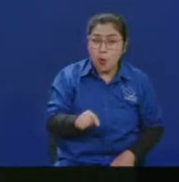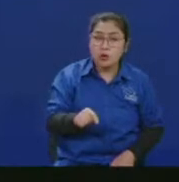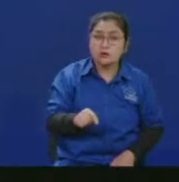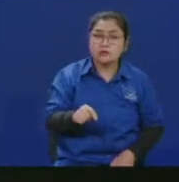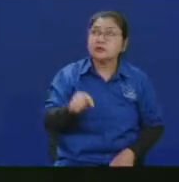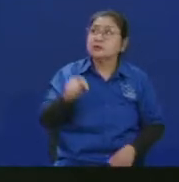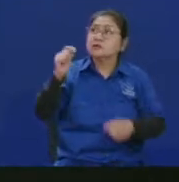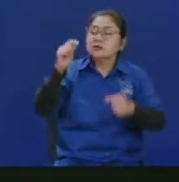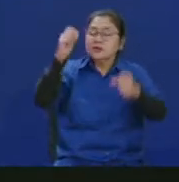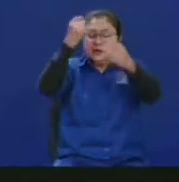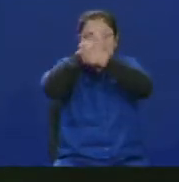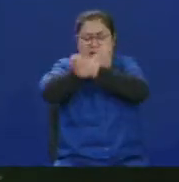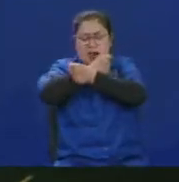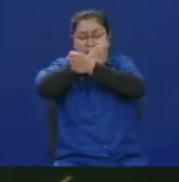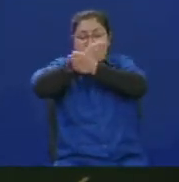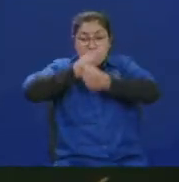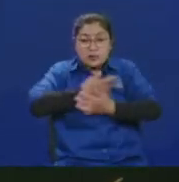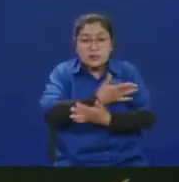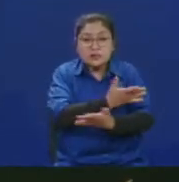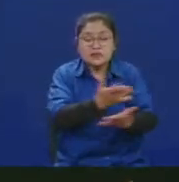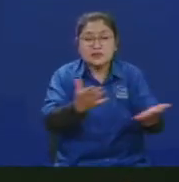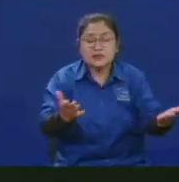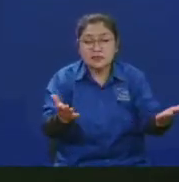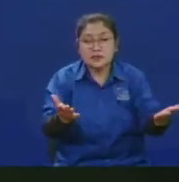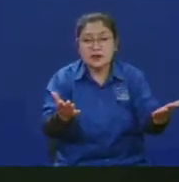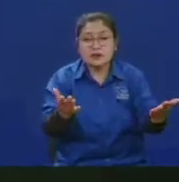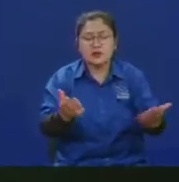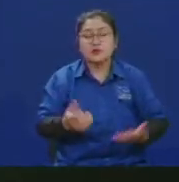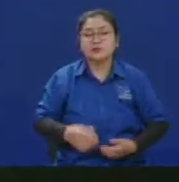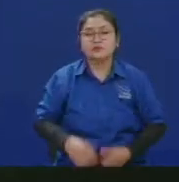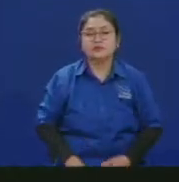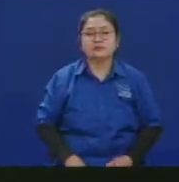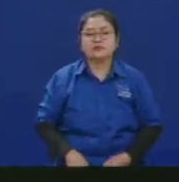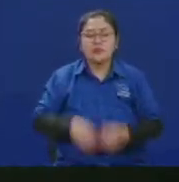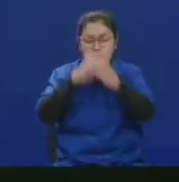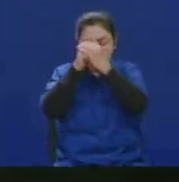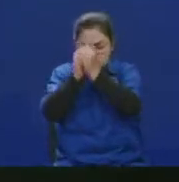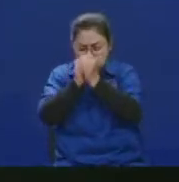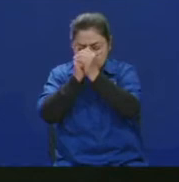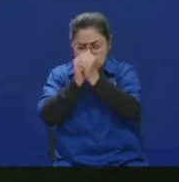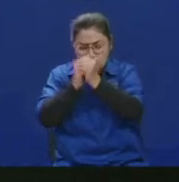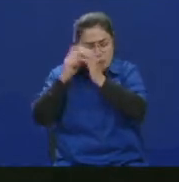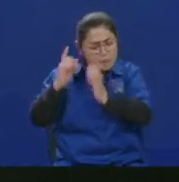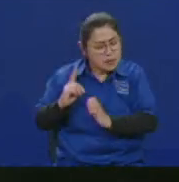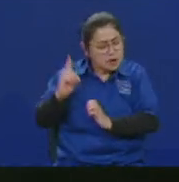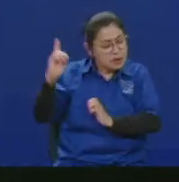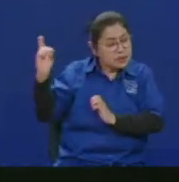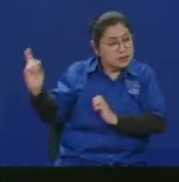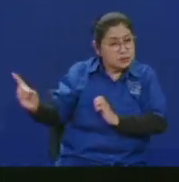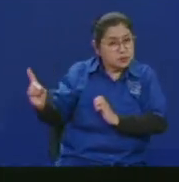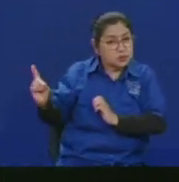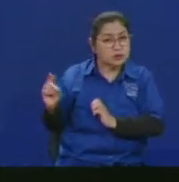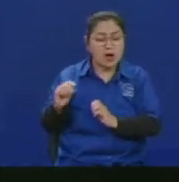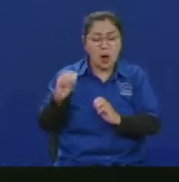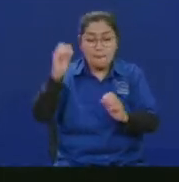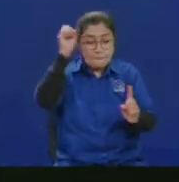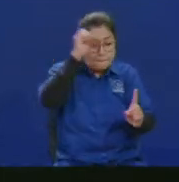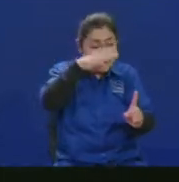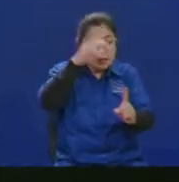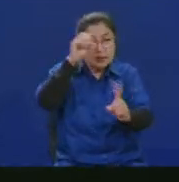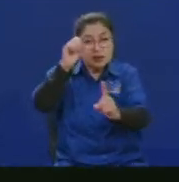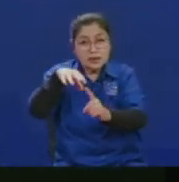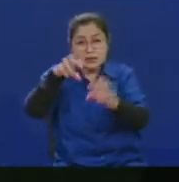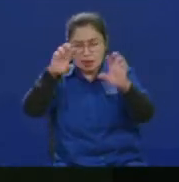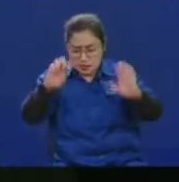orar, hermano, tú que ya eres cristiano. Extiende tu manita y ora, bendice a estos siervos de Dios, porque de aquí